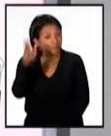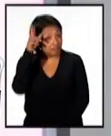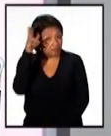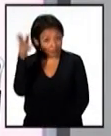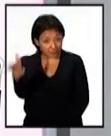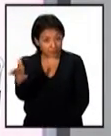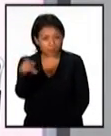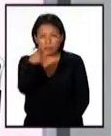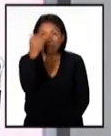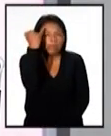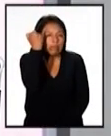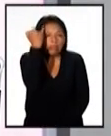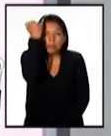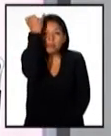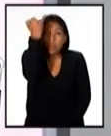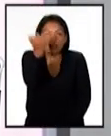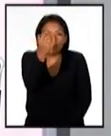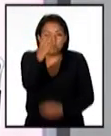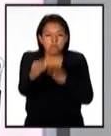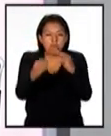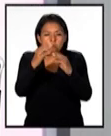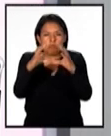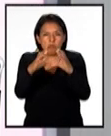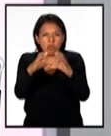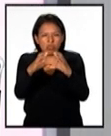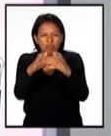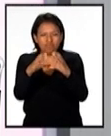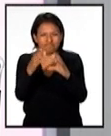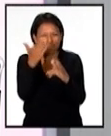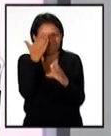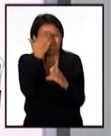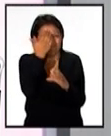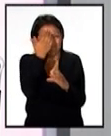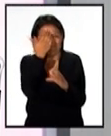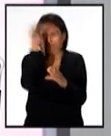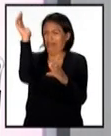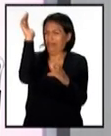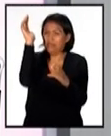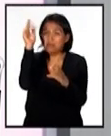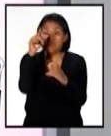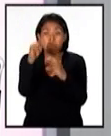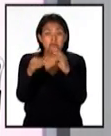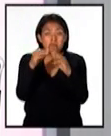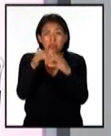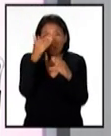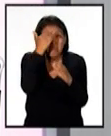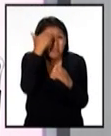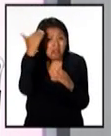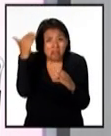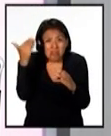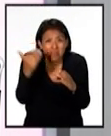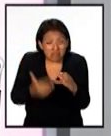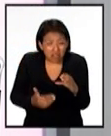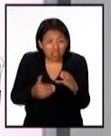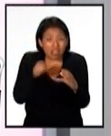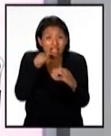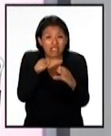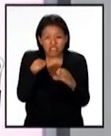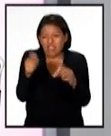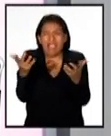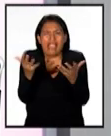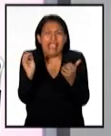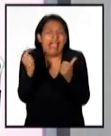Hola, imaginen ustedes que se encuentran en un mundo absolutamente ajeno, un mundo terrible, donde la acción